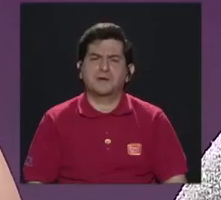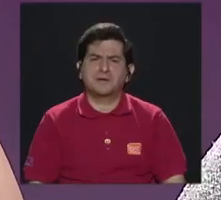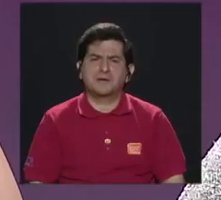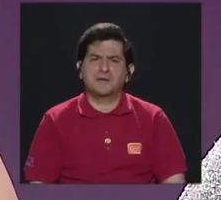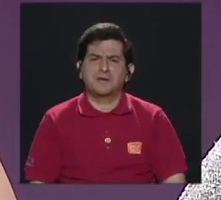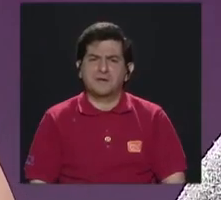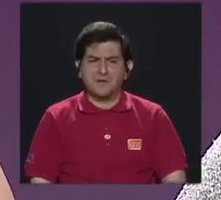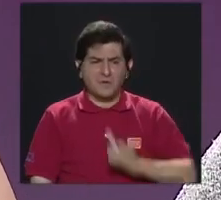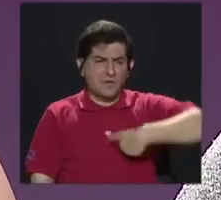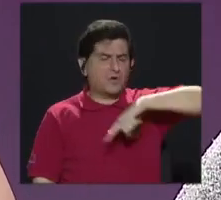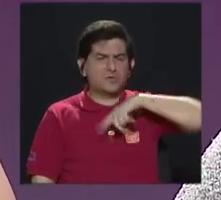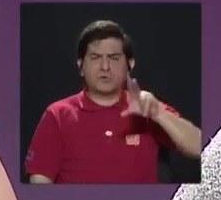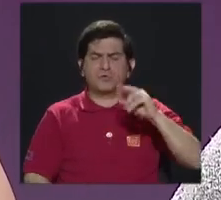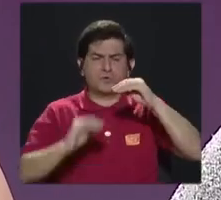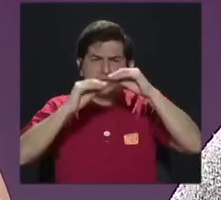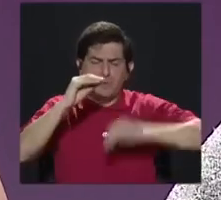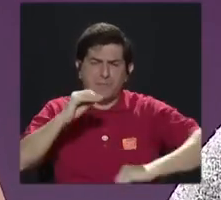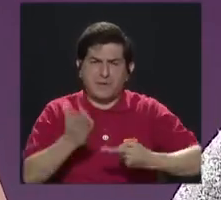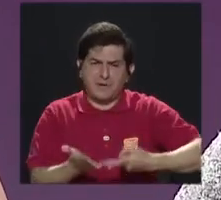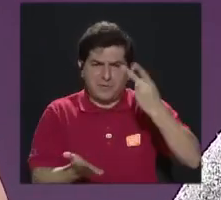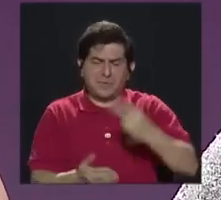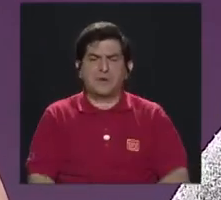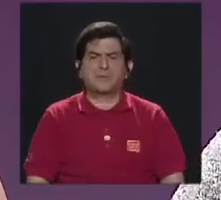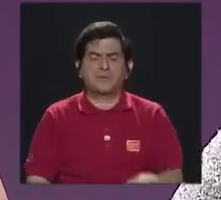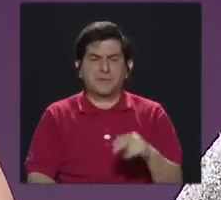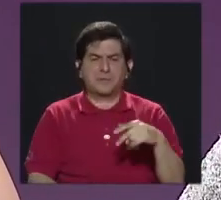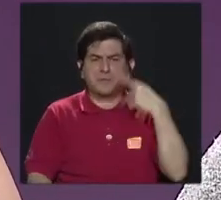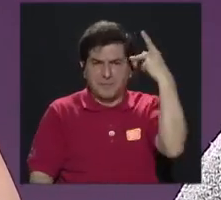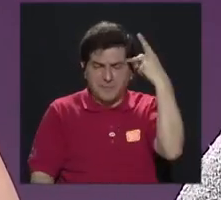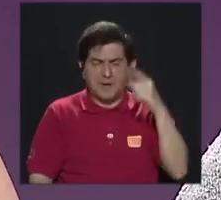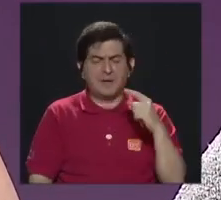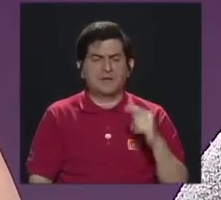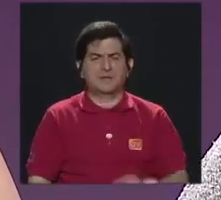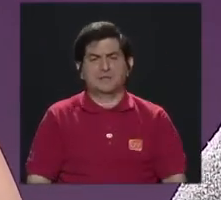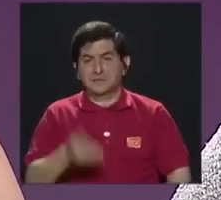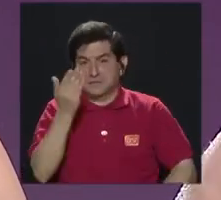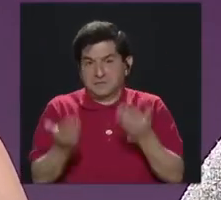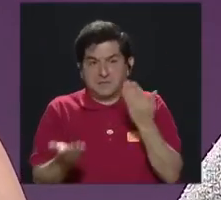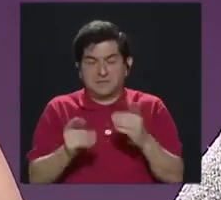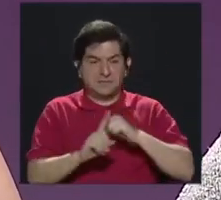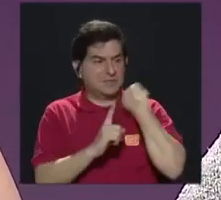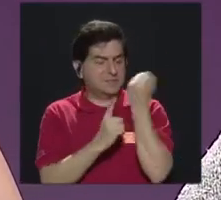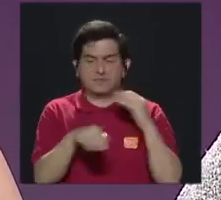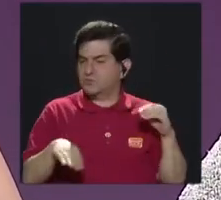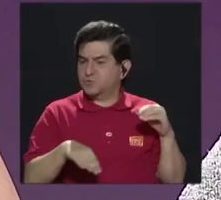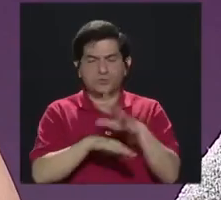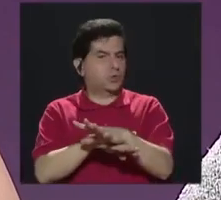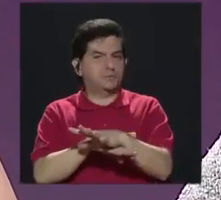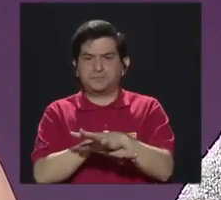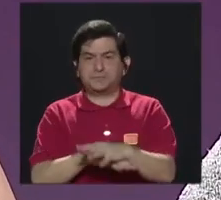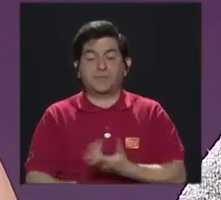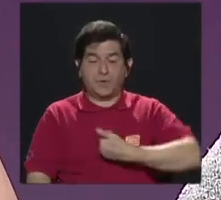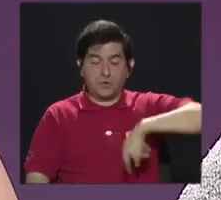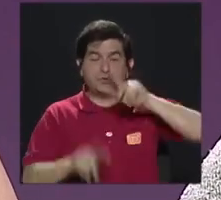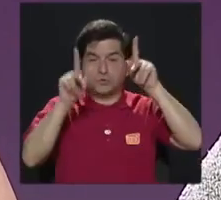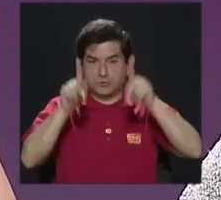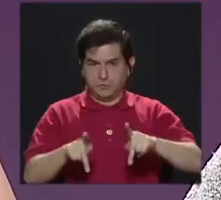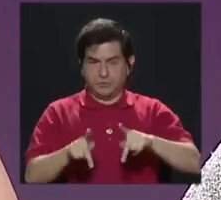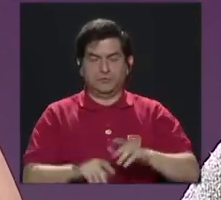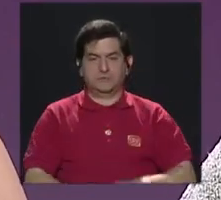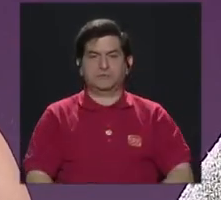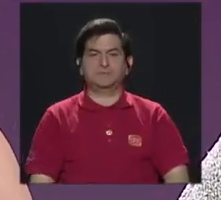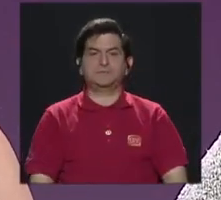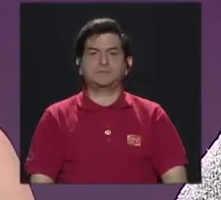no nos hacen menos aptos para ser padres o madres. O sea, eso no va a influir. Nosotros somos personas.